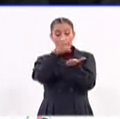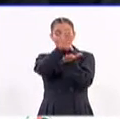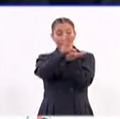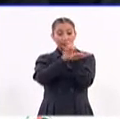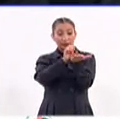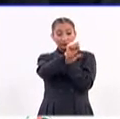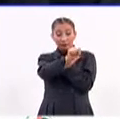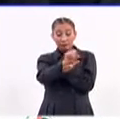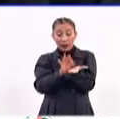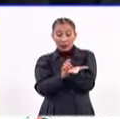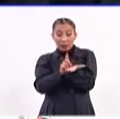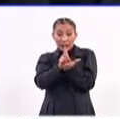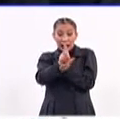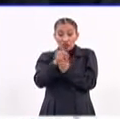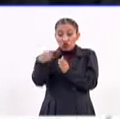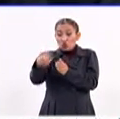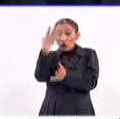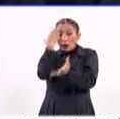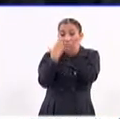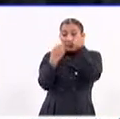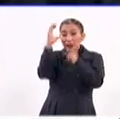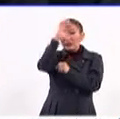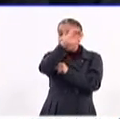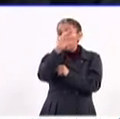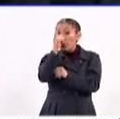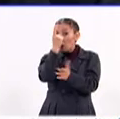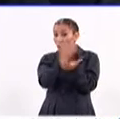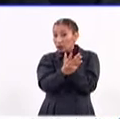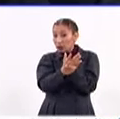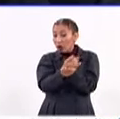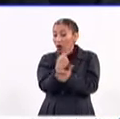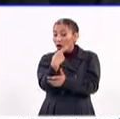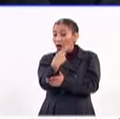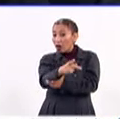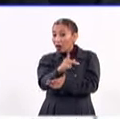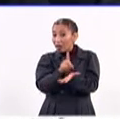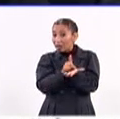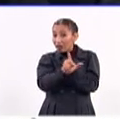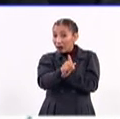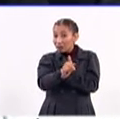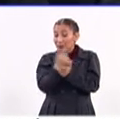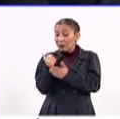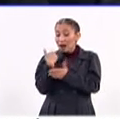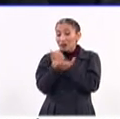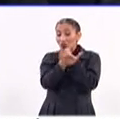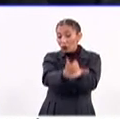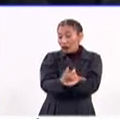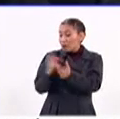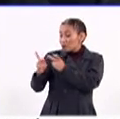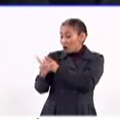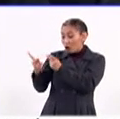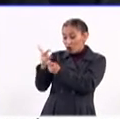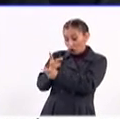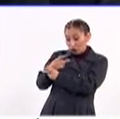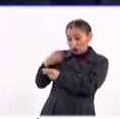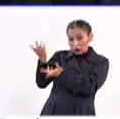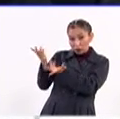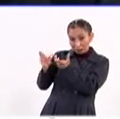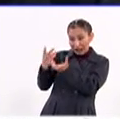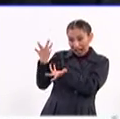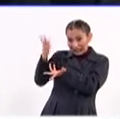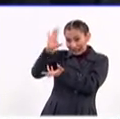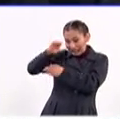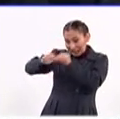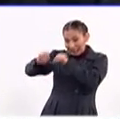constitucional el derecho a la ciencia no es solamente el derecho a beneficiarse de los productos materiales